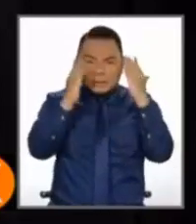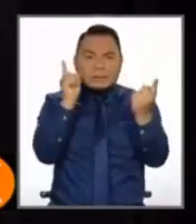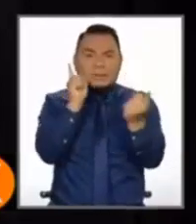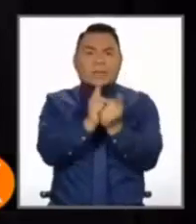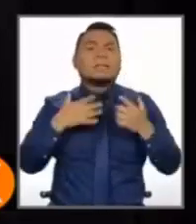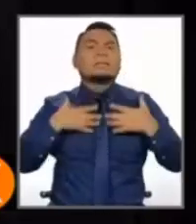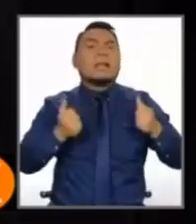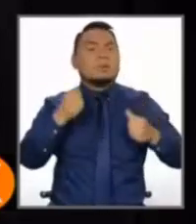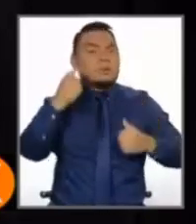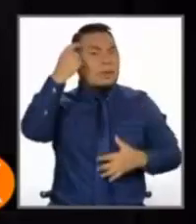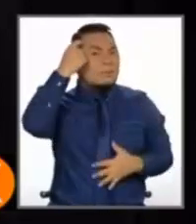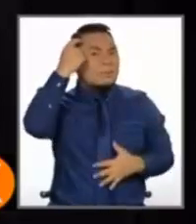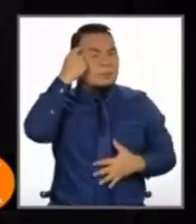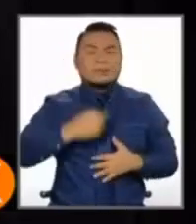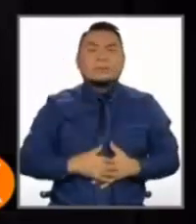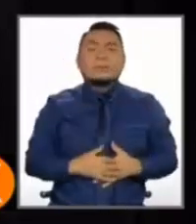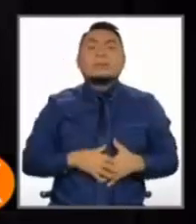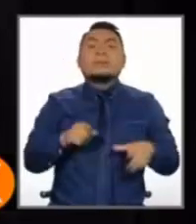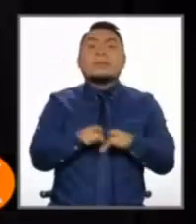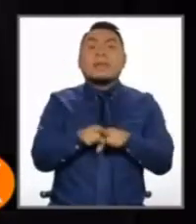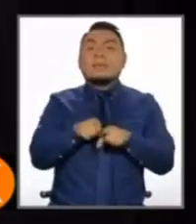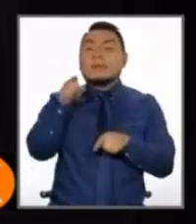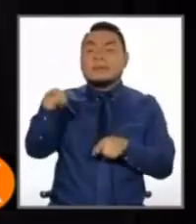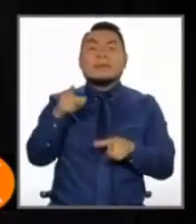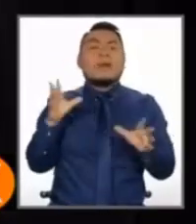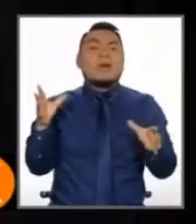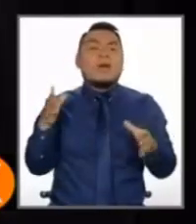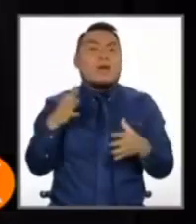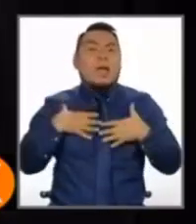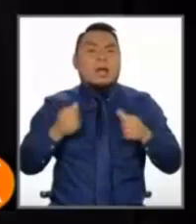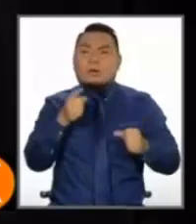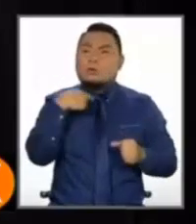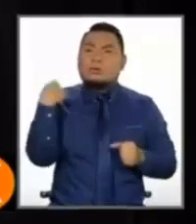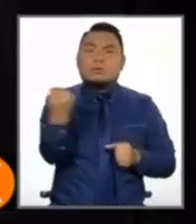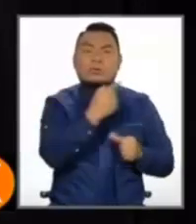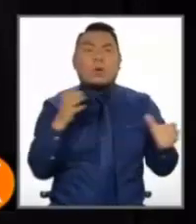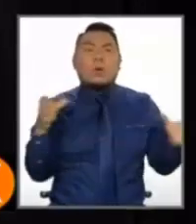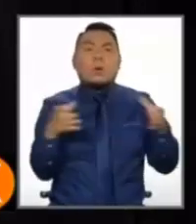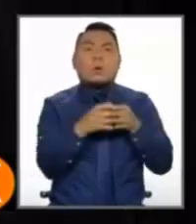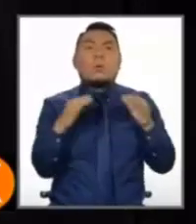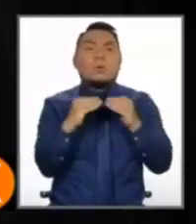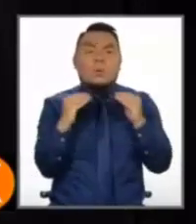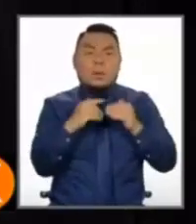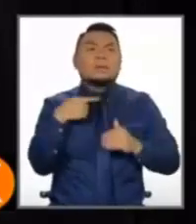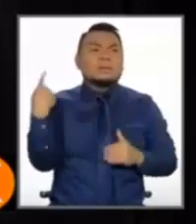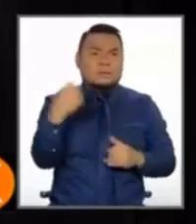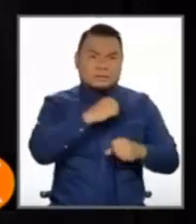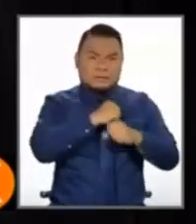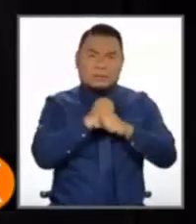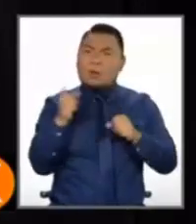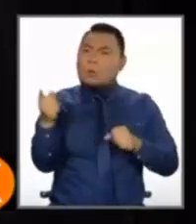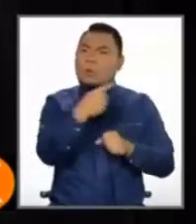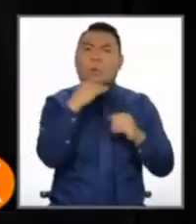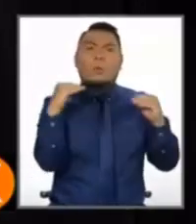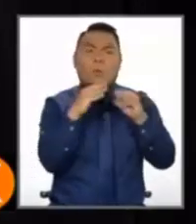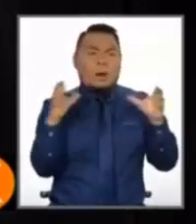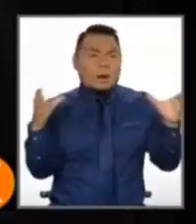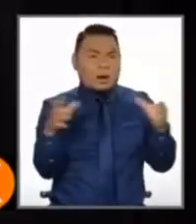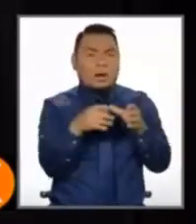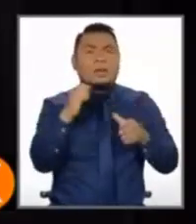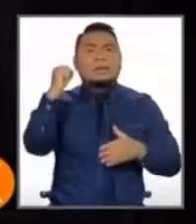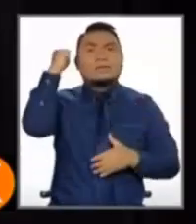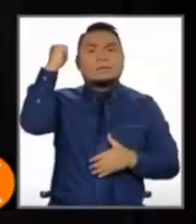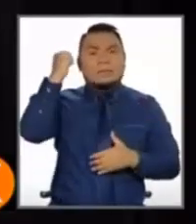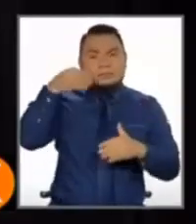atención primaria de salud. Con respecto a la universalización de la salud, tenemos que tener un sistema universal que garantice los derechos de